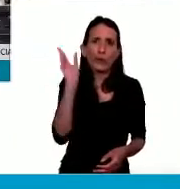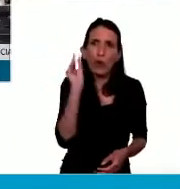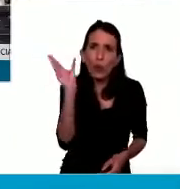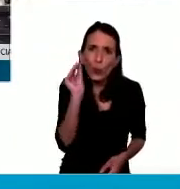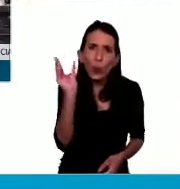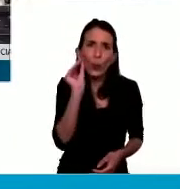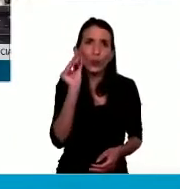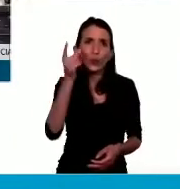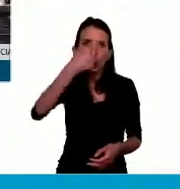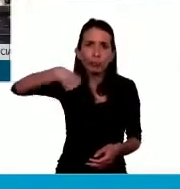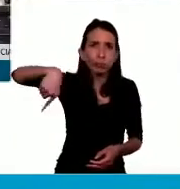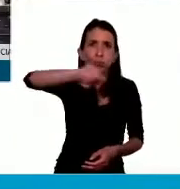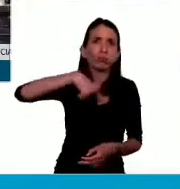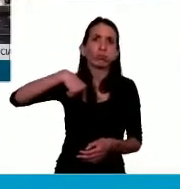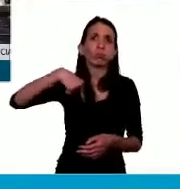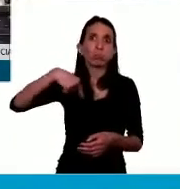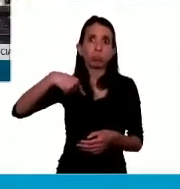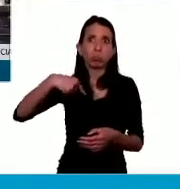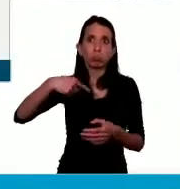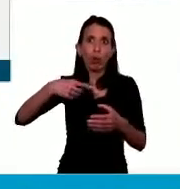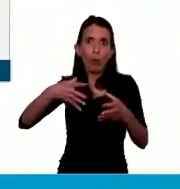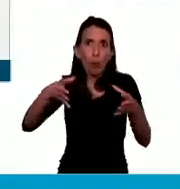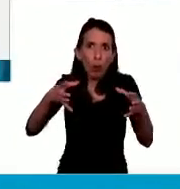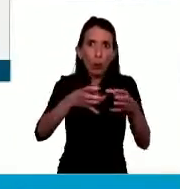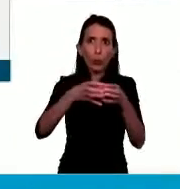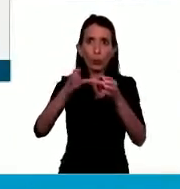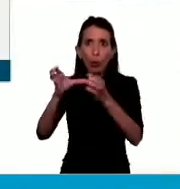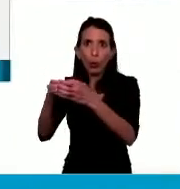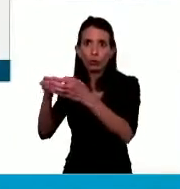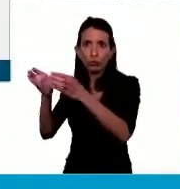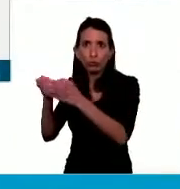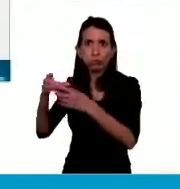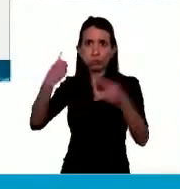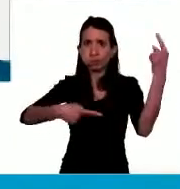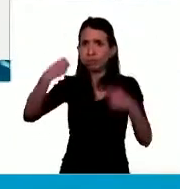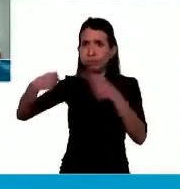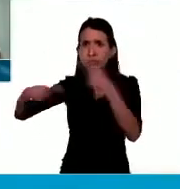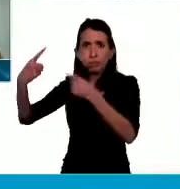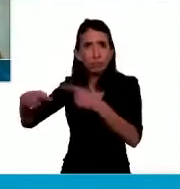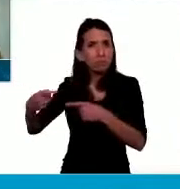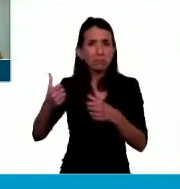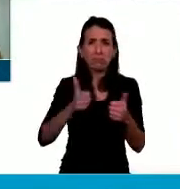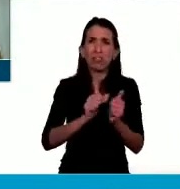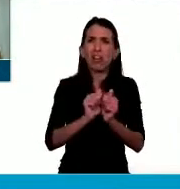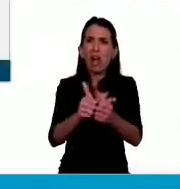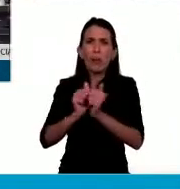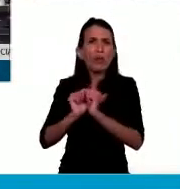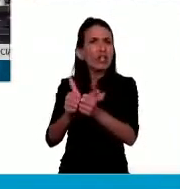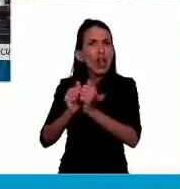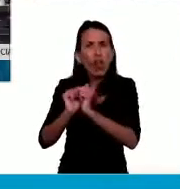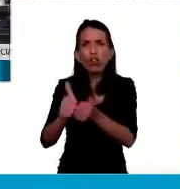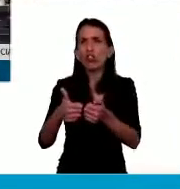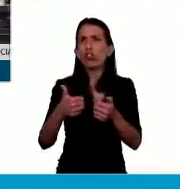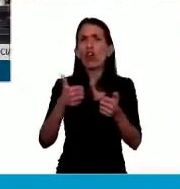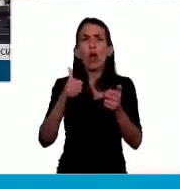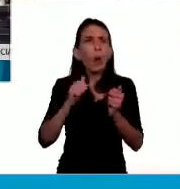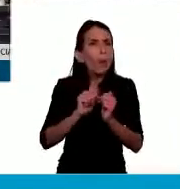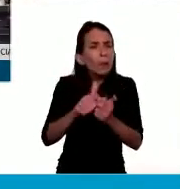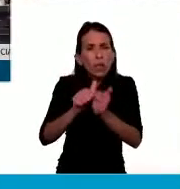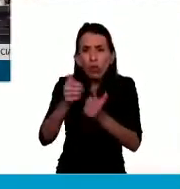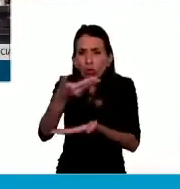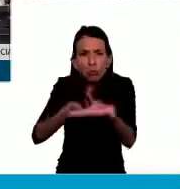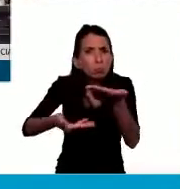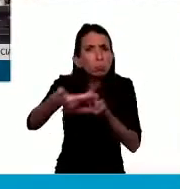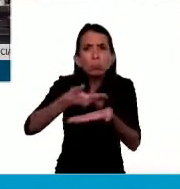nosotros como bloque oficialista estemos acompañando y no absteniéndonos de todas las iniciativas que